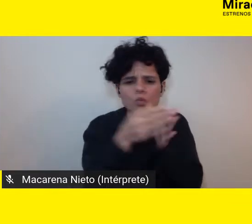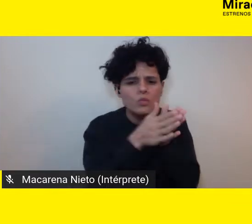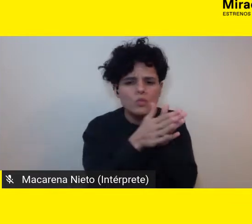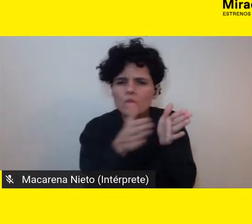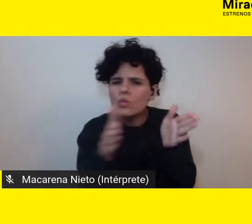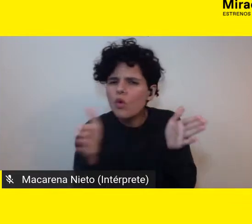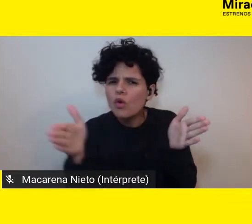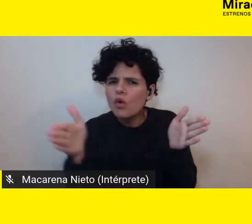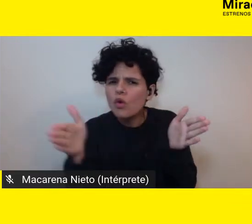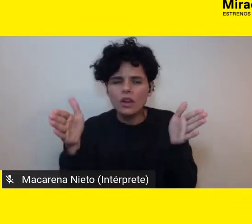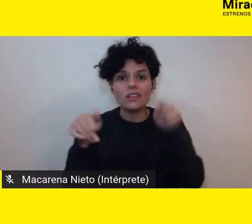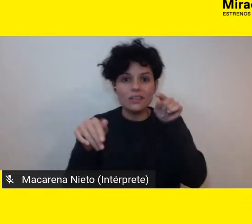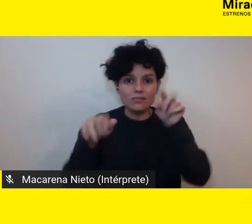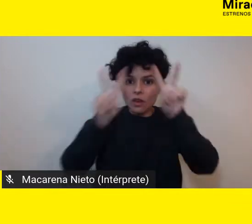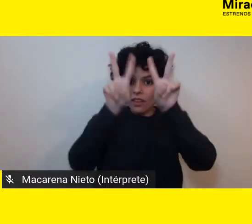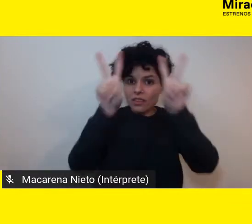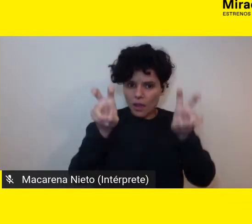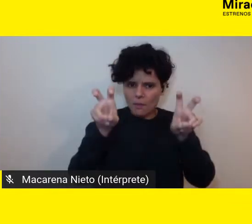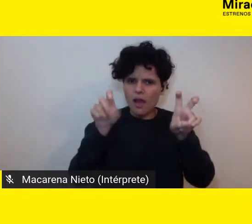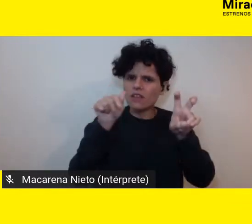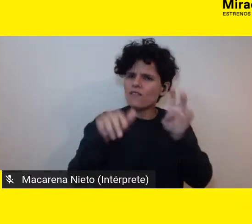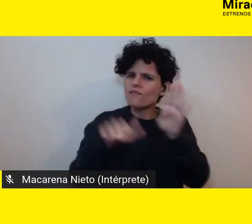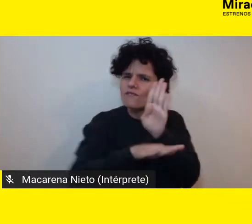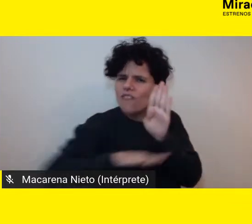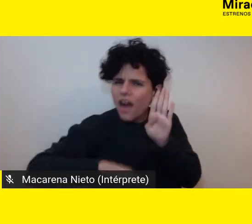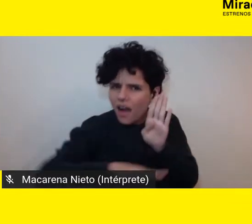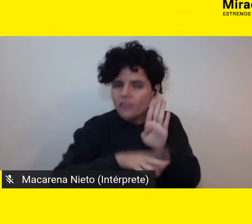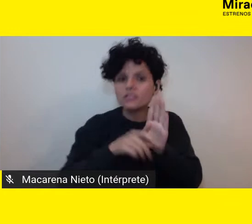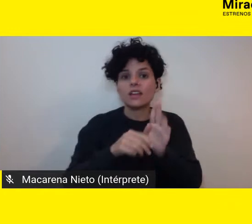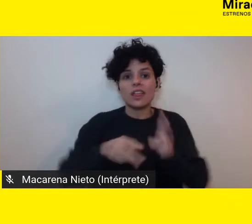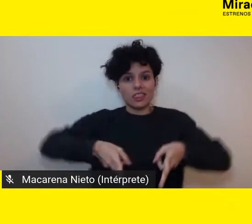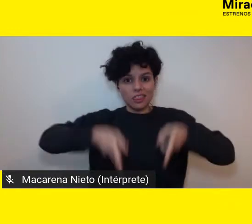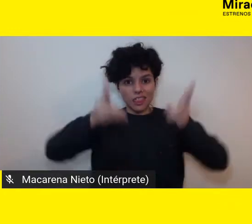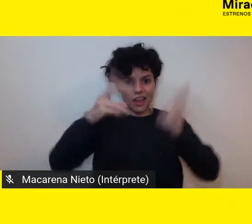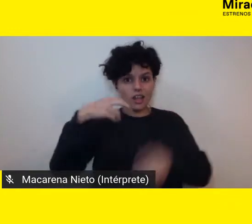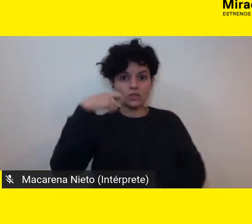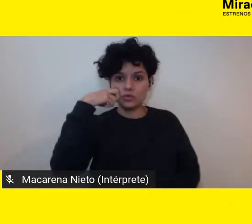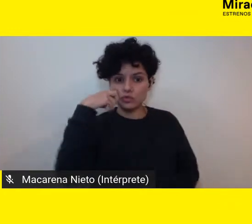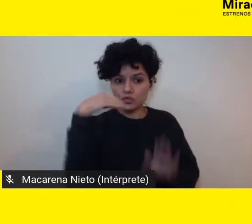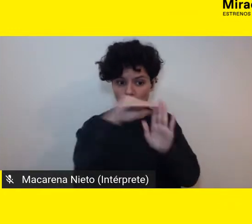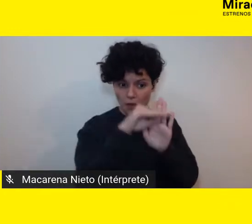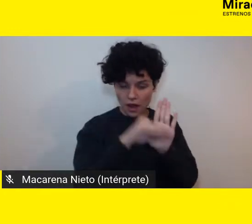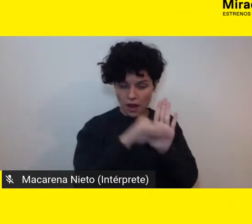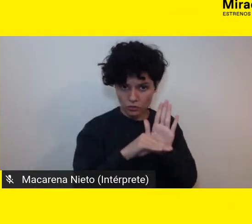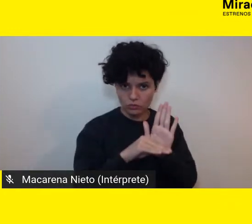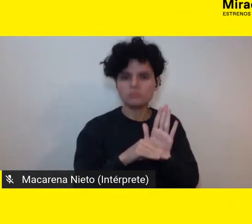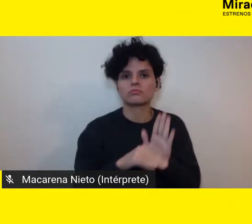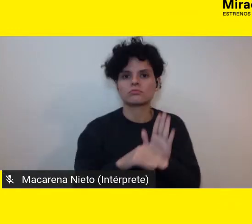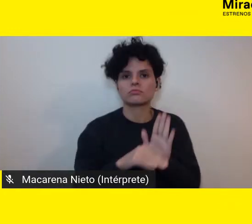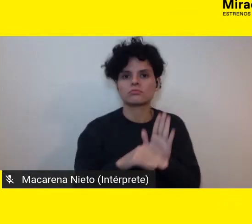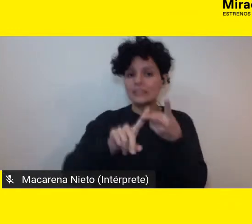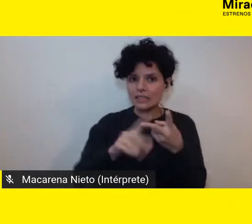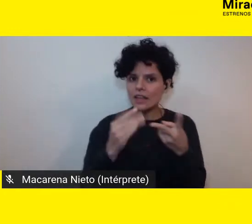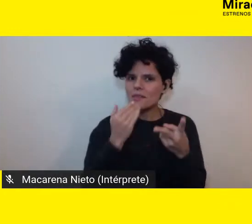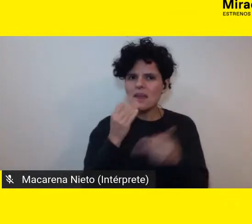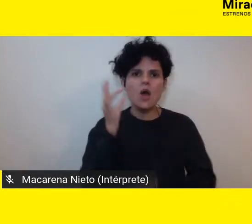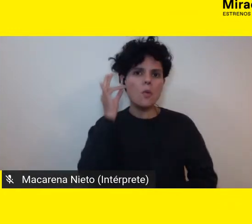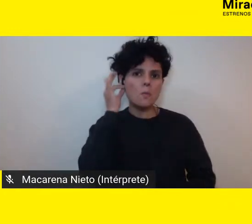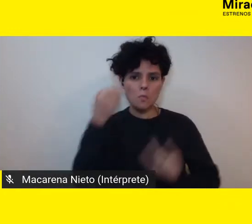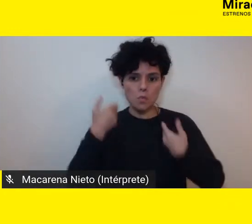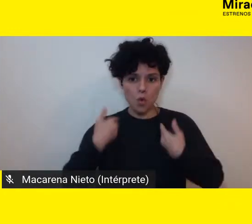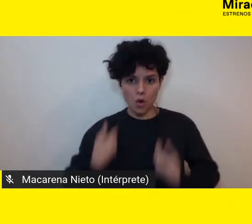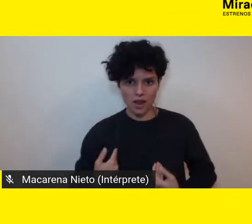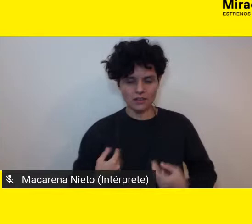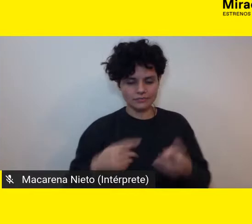relacionados con derechos humanos, con el ser mujer, con el ser